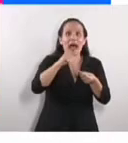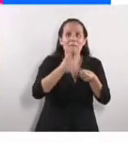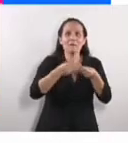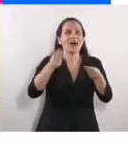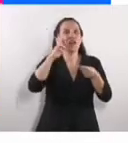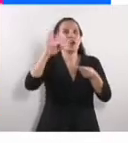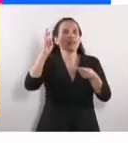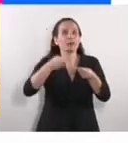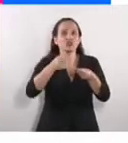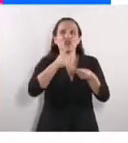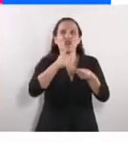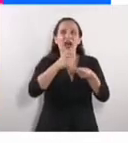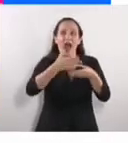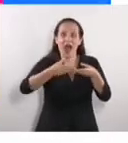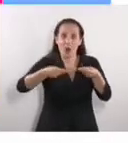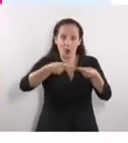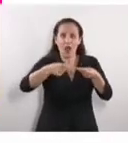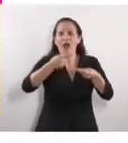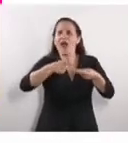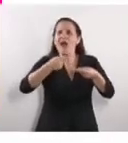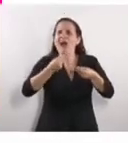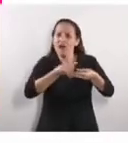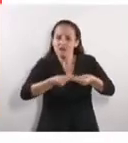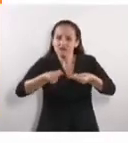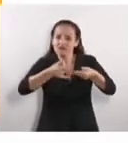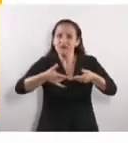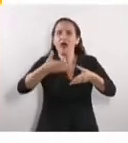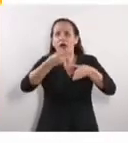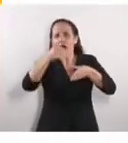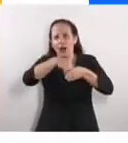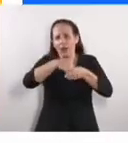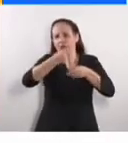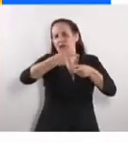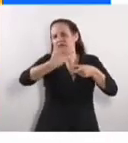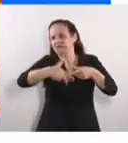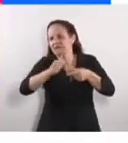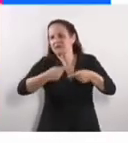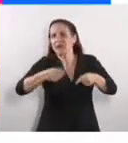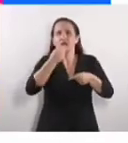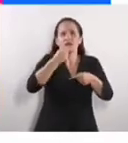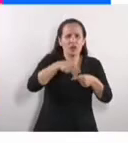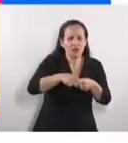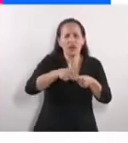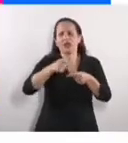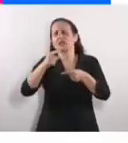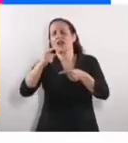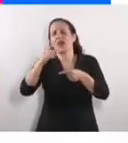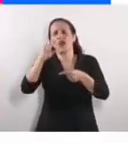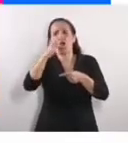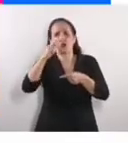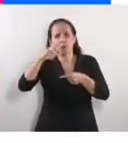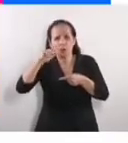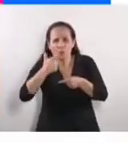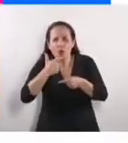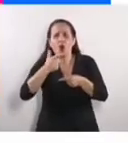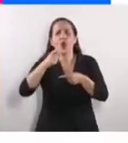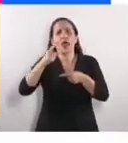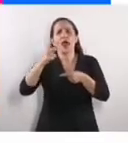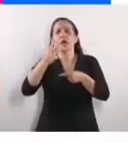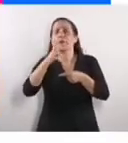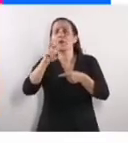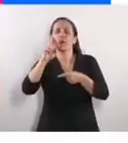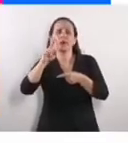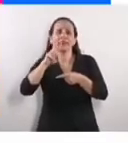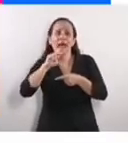agua. Transporta sustancias disueltas como nutrientes, sustancias de desecho, hormonas, vitaminas, oxígeno